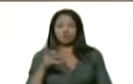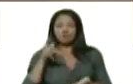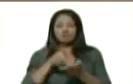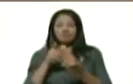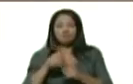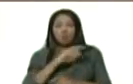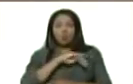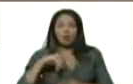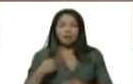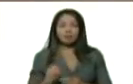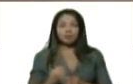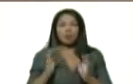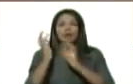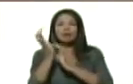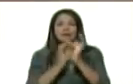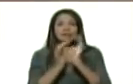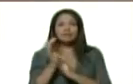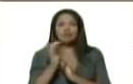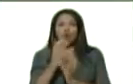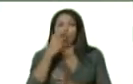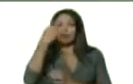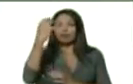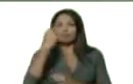Cristo de la Grita.